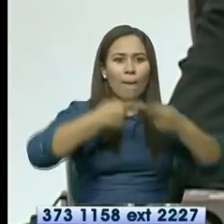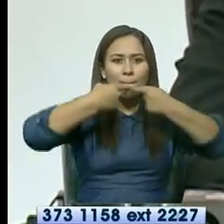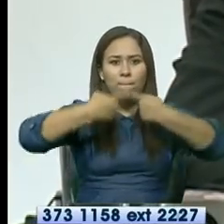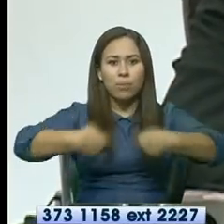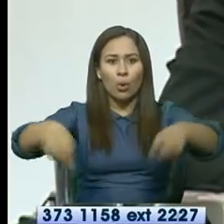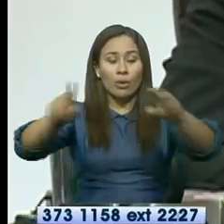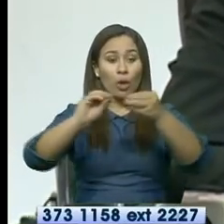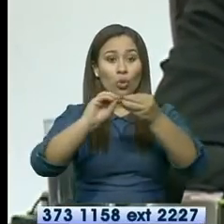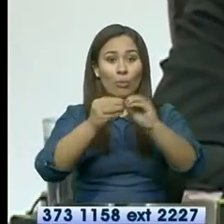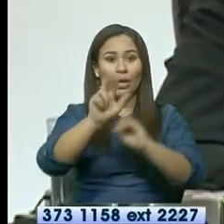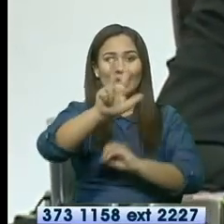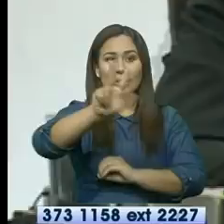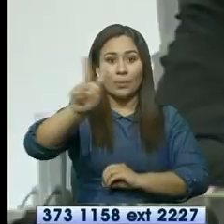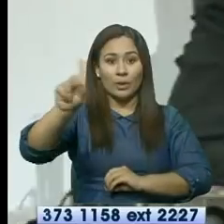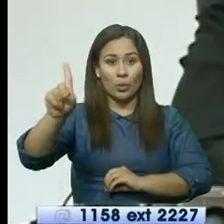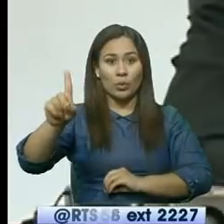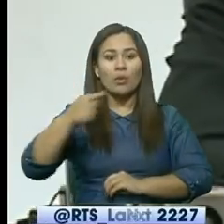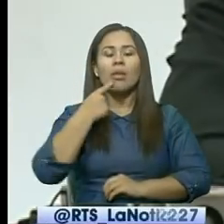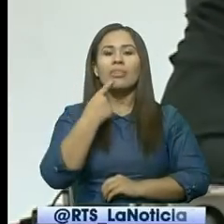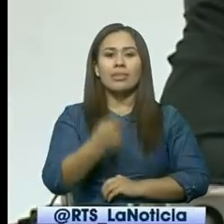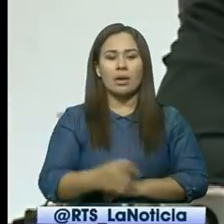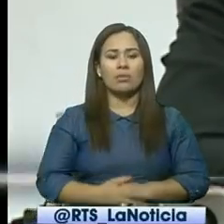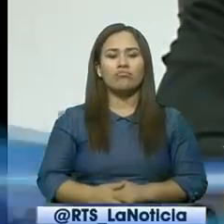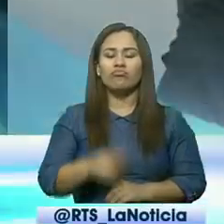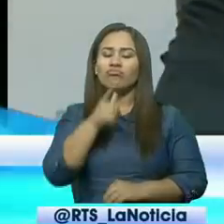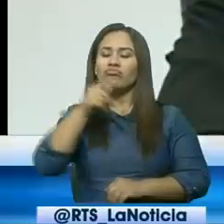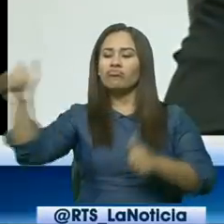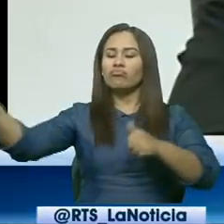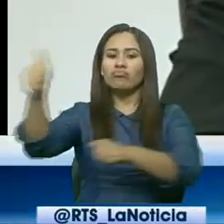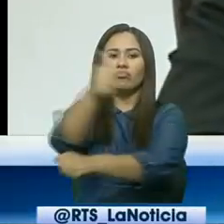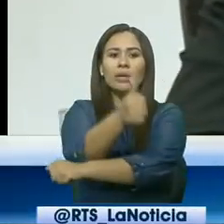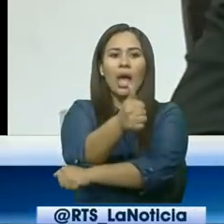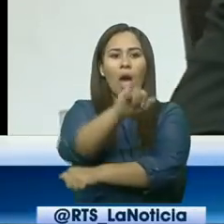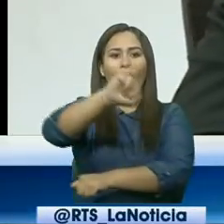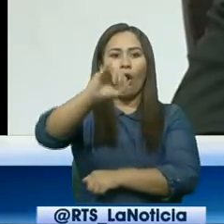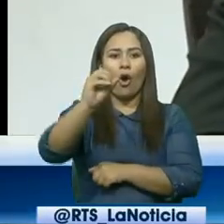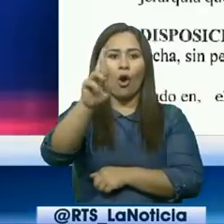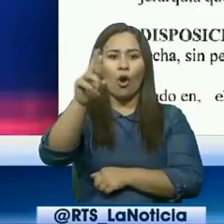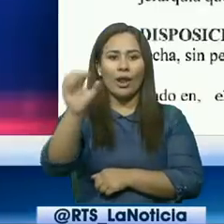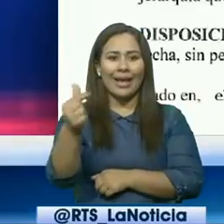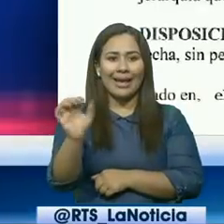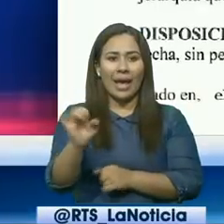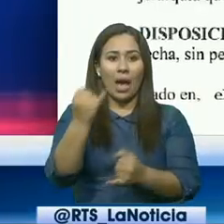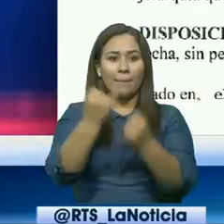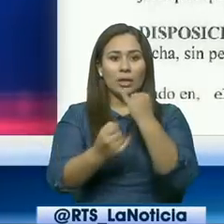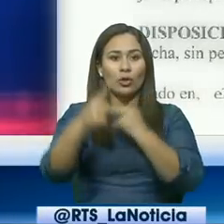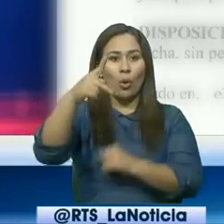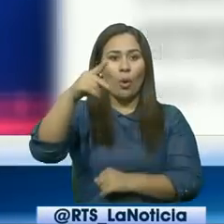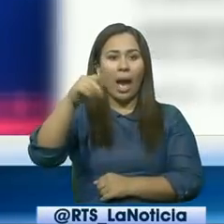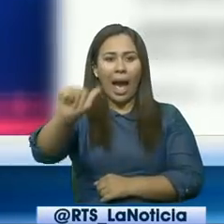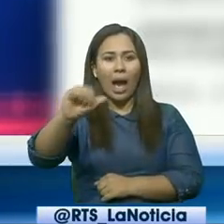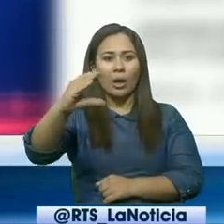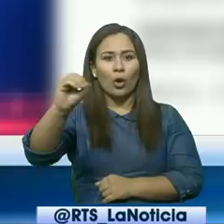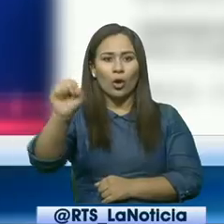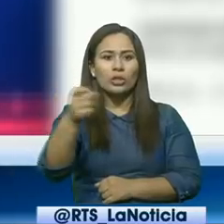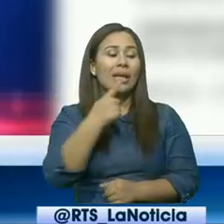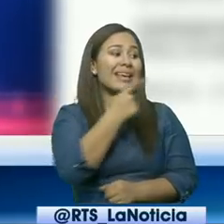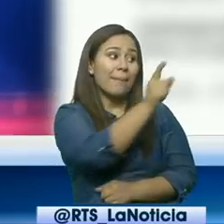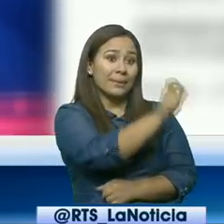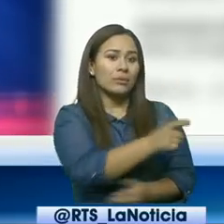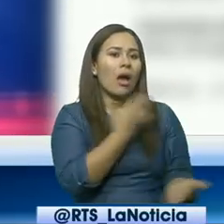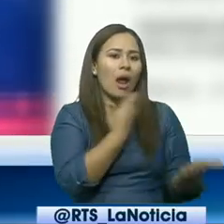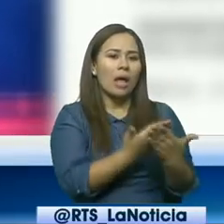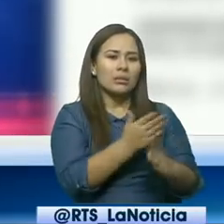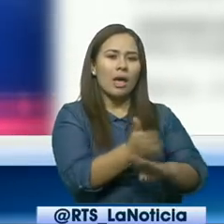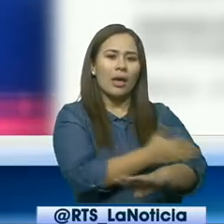321 designó como su reemplazo a jorge patricio costa y agradeció a vallejo por las funciones